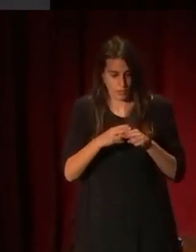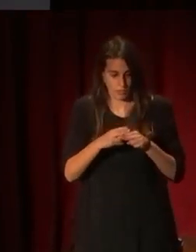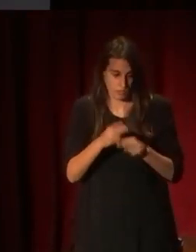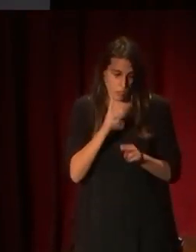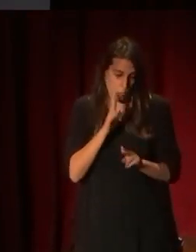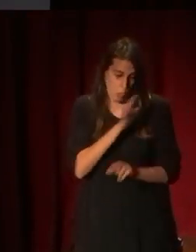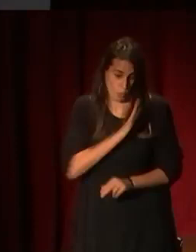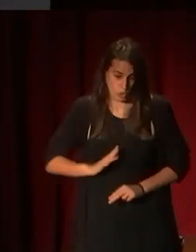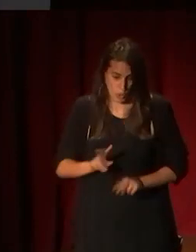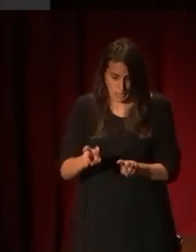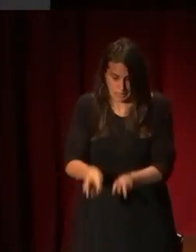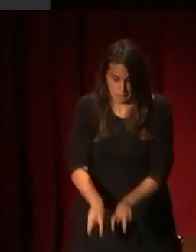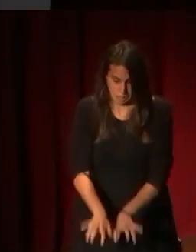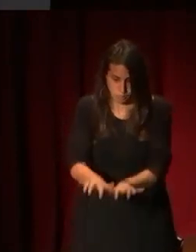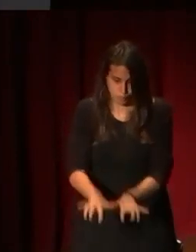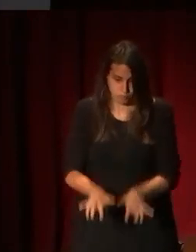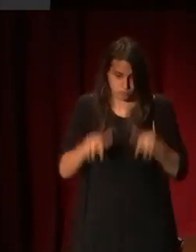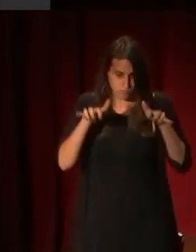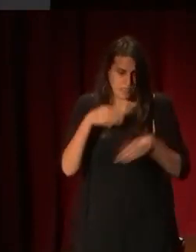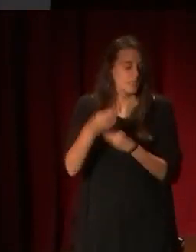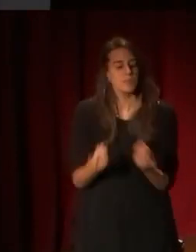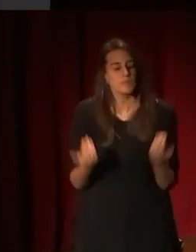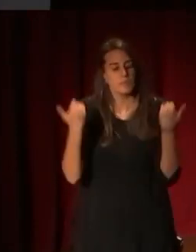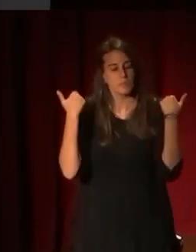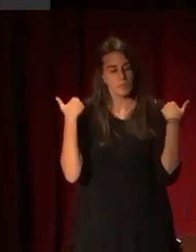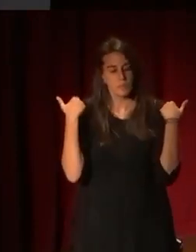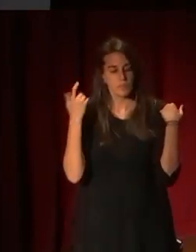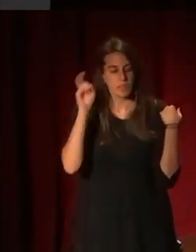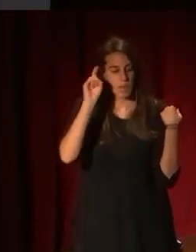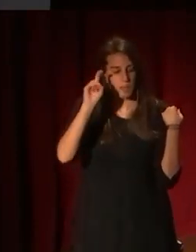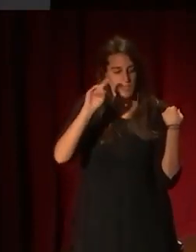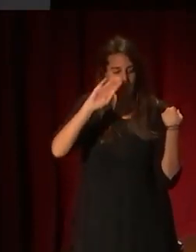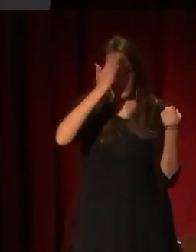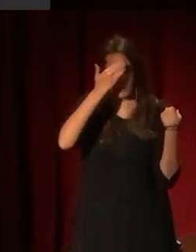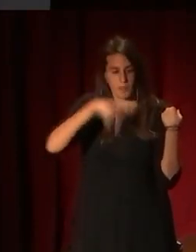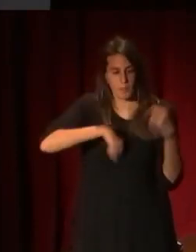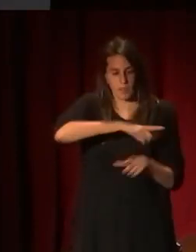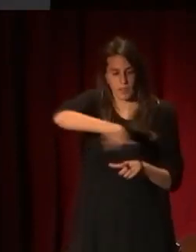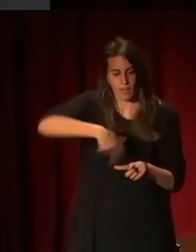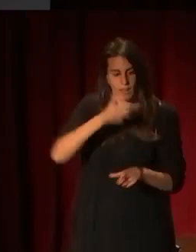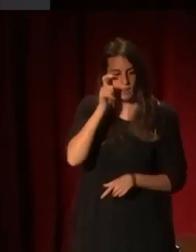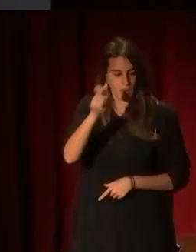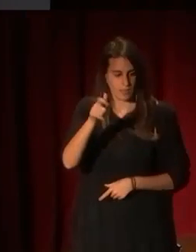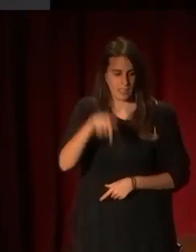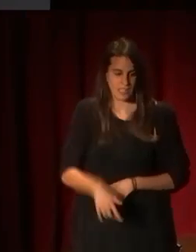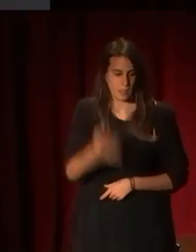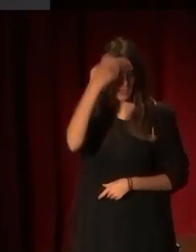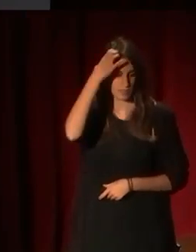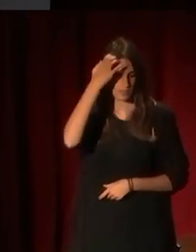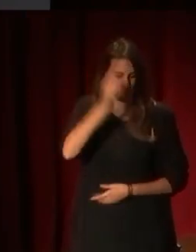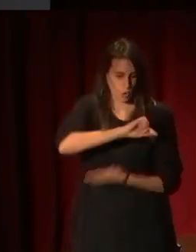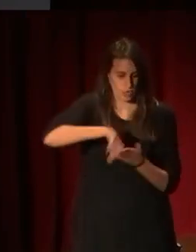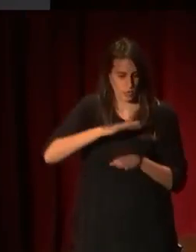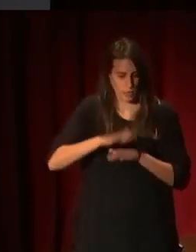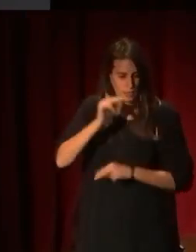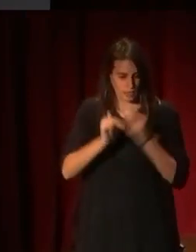provisionales correspondía siempre al maestro mayor de la villa que también solía ser maestro mayor de obras reales en este caso lo